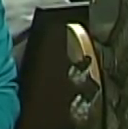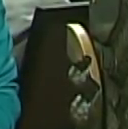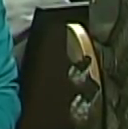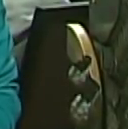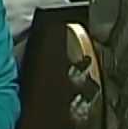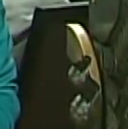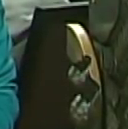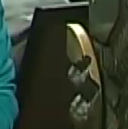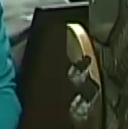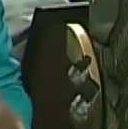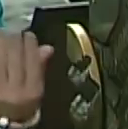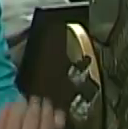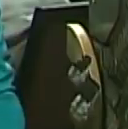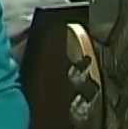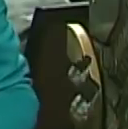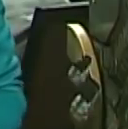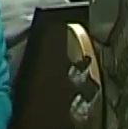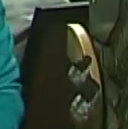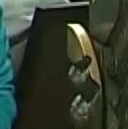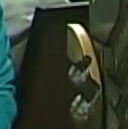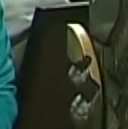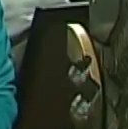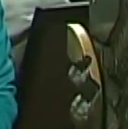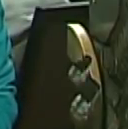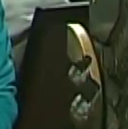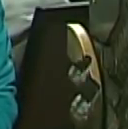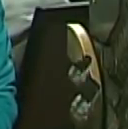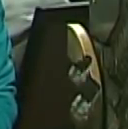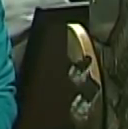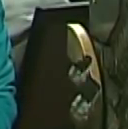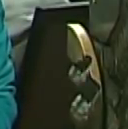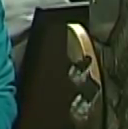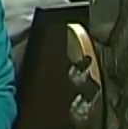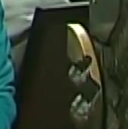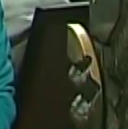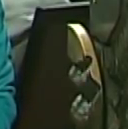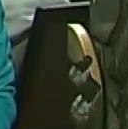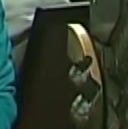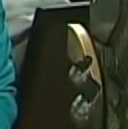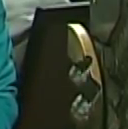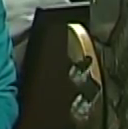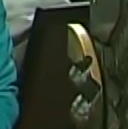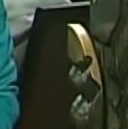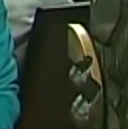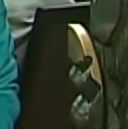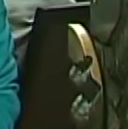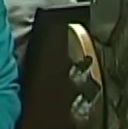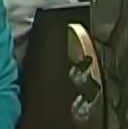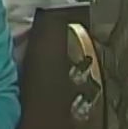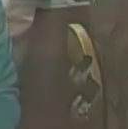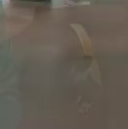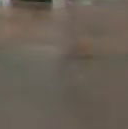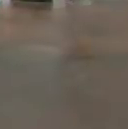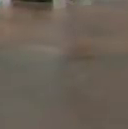de la máxima autoridad venezolana, el presidente de la República Bolivariana de Venezuela, Nicolás Maduro Moros.